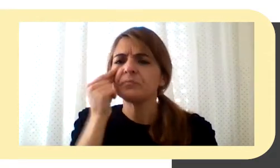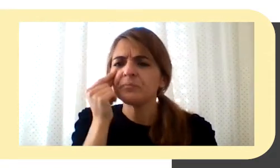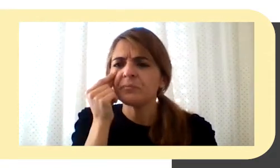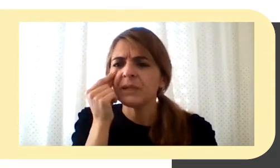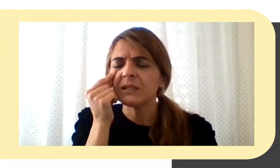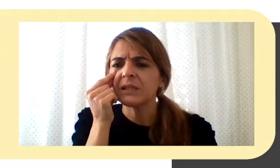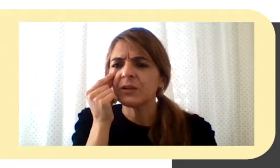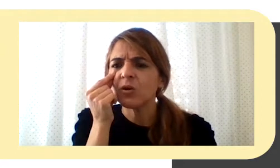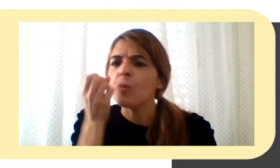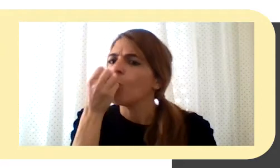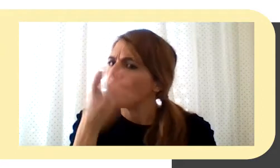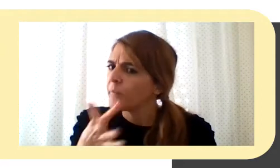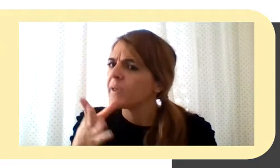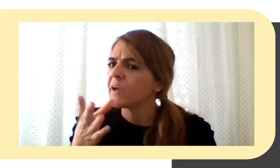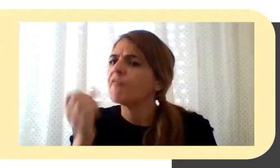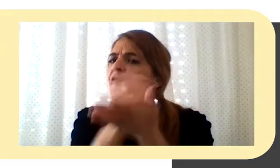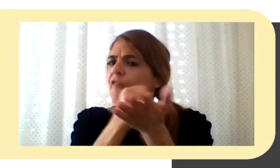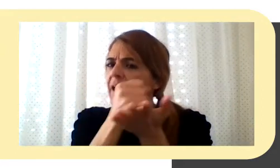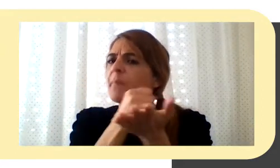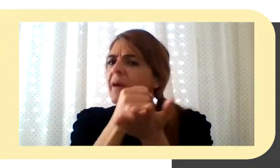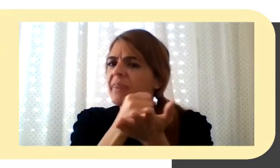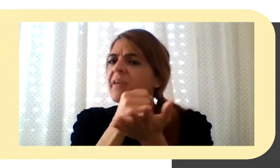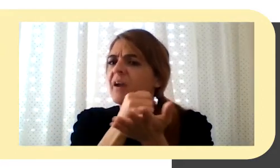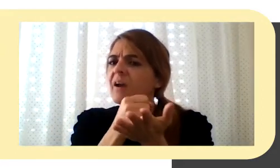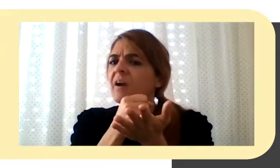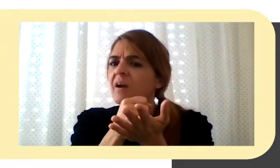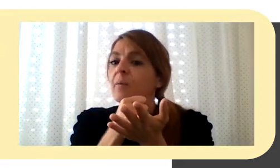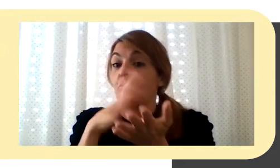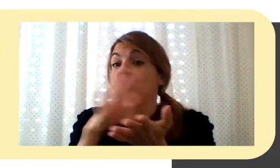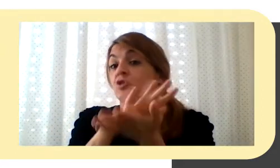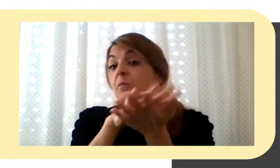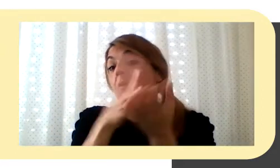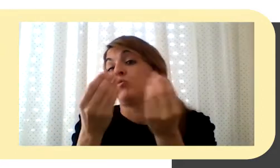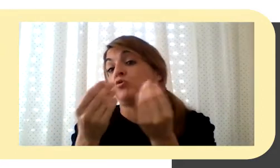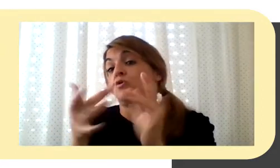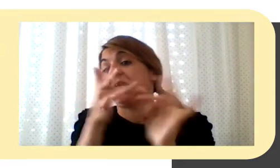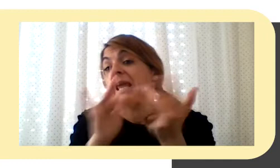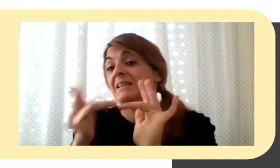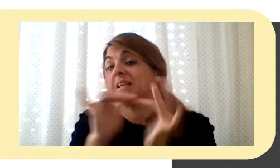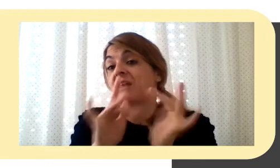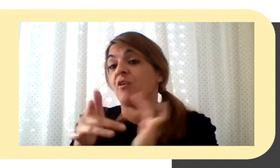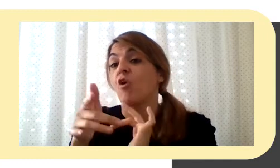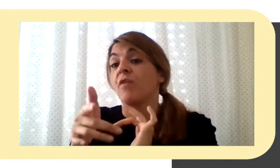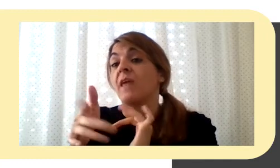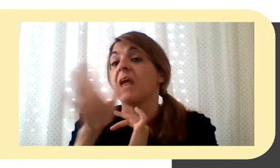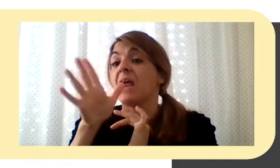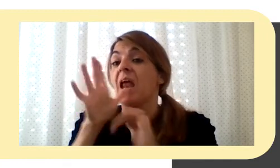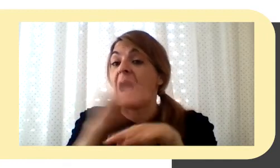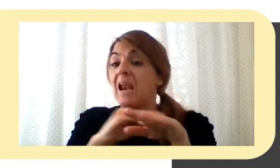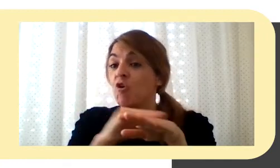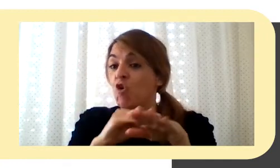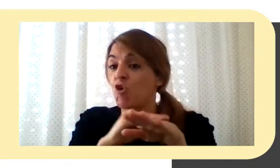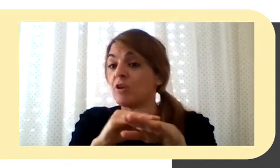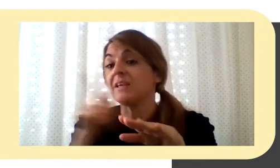empresa farmacéutica, al saber, porque se habló mucho sobre la interacción entre el alcohol y este medicamento, el